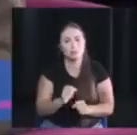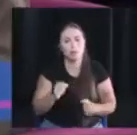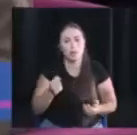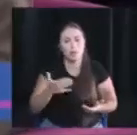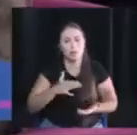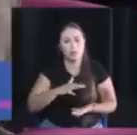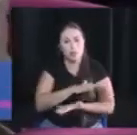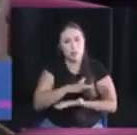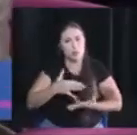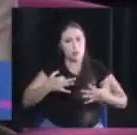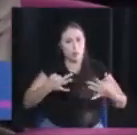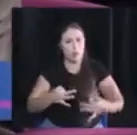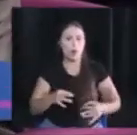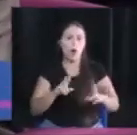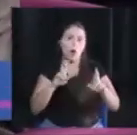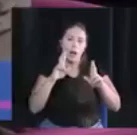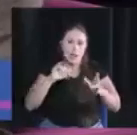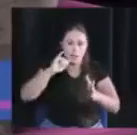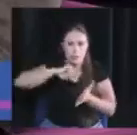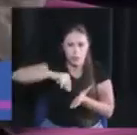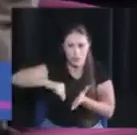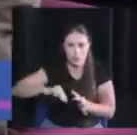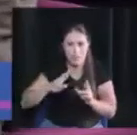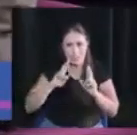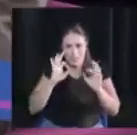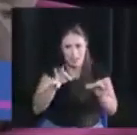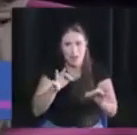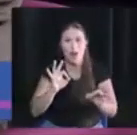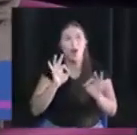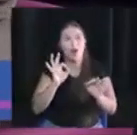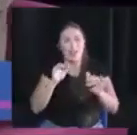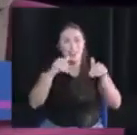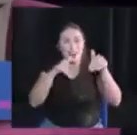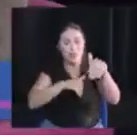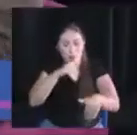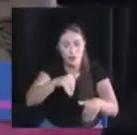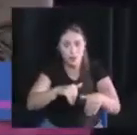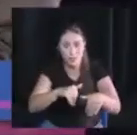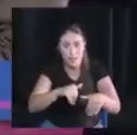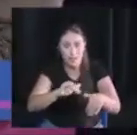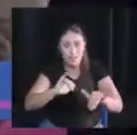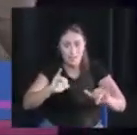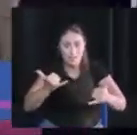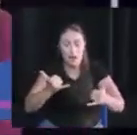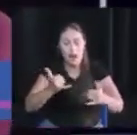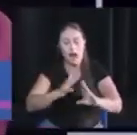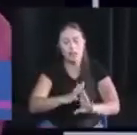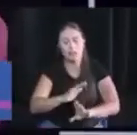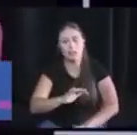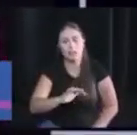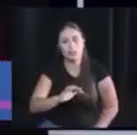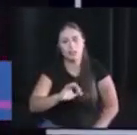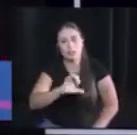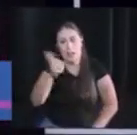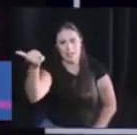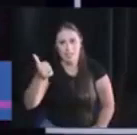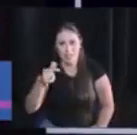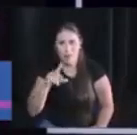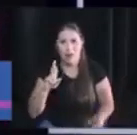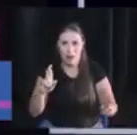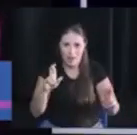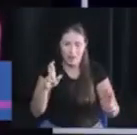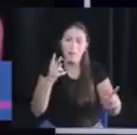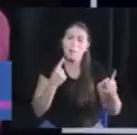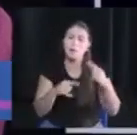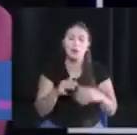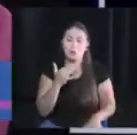Por supuesto, ojalá consigamos las firmas. Por supuesto, ojalá una vez que se plantee el referéndum lo ganemos. Pero